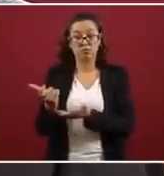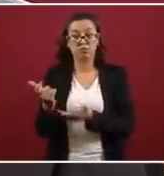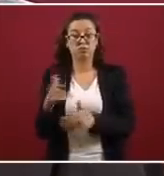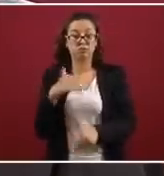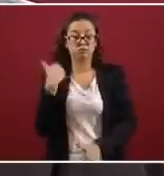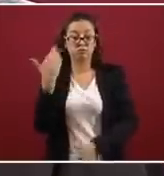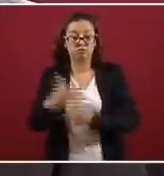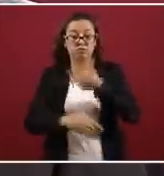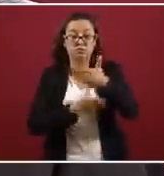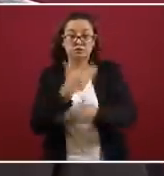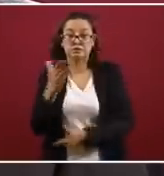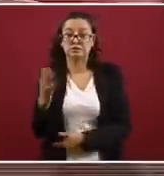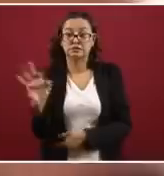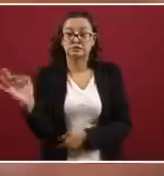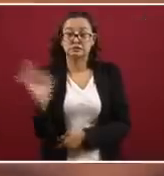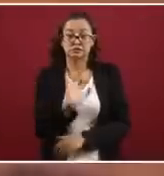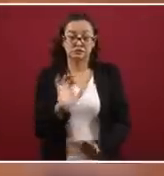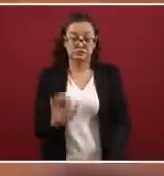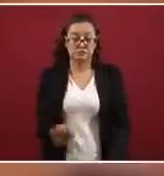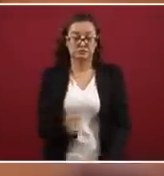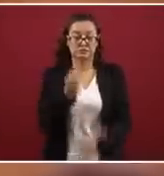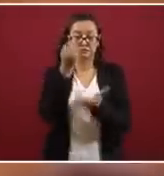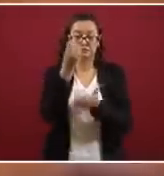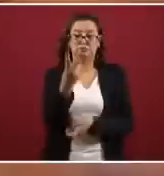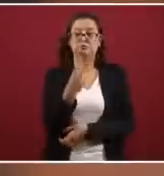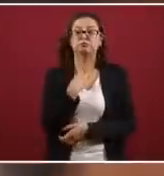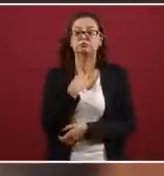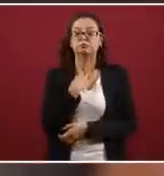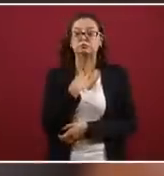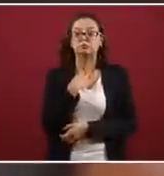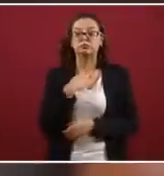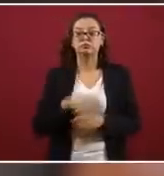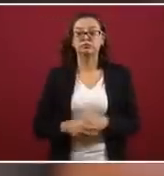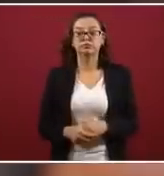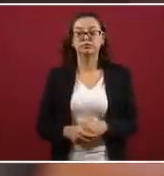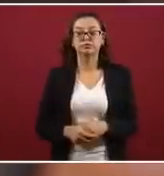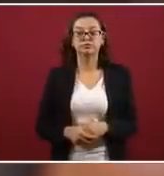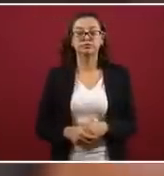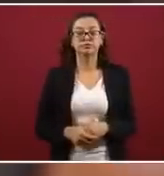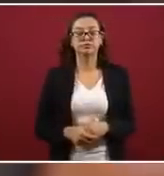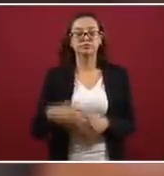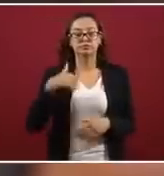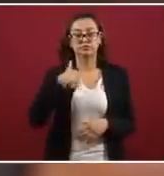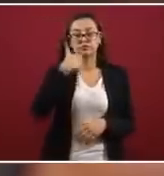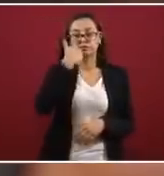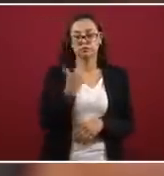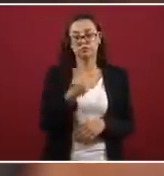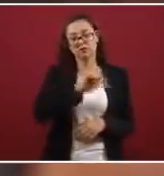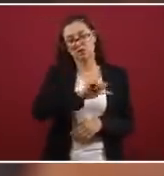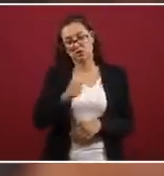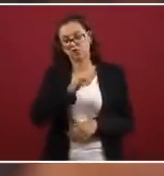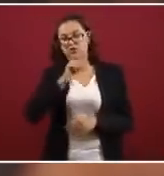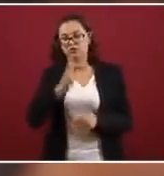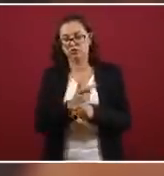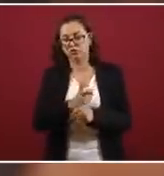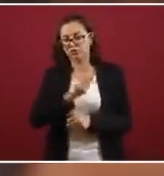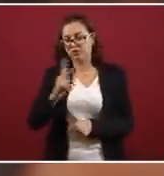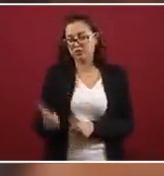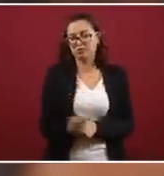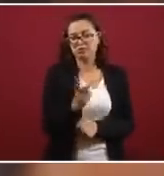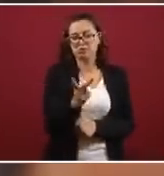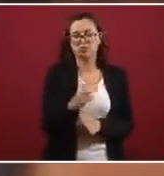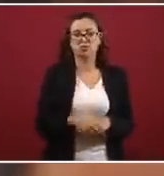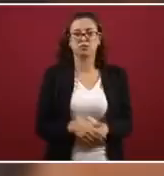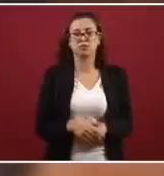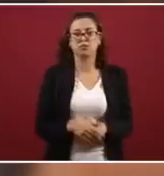hará problemas para las finanzas públicas del país. Y quisiera preguntarle otra cosa. Usted en su